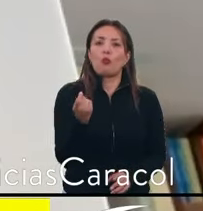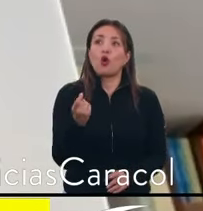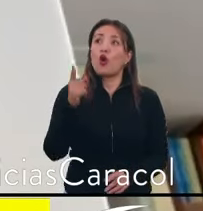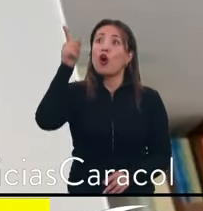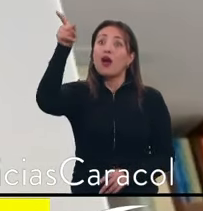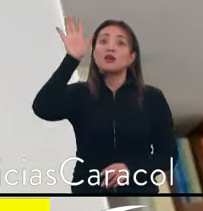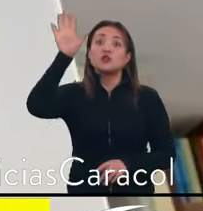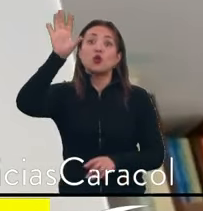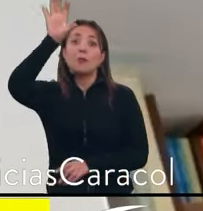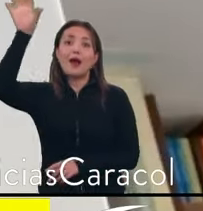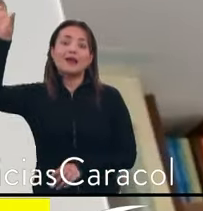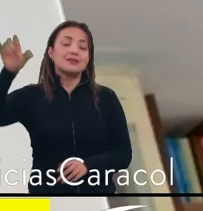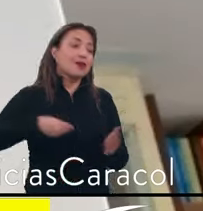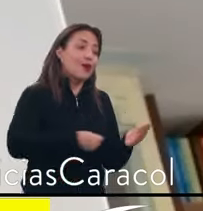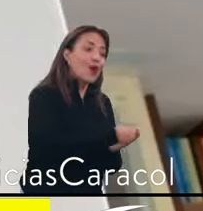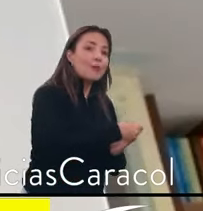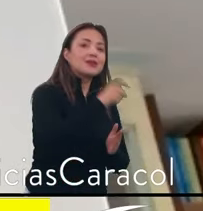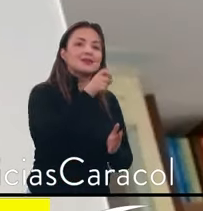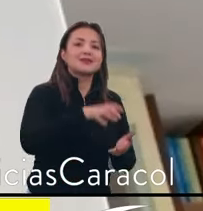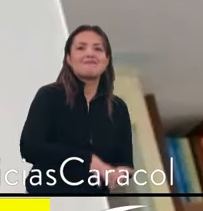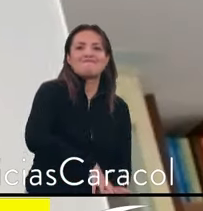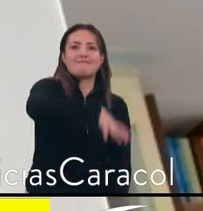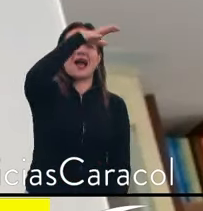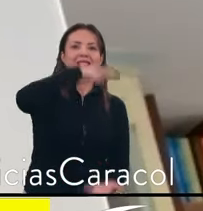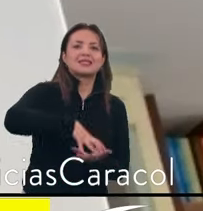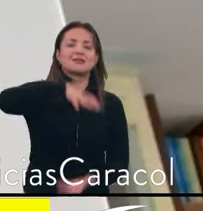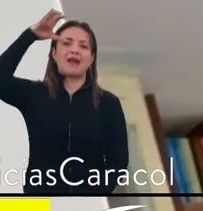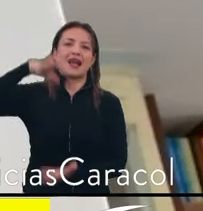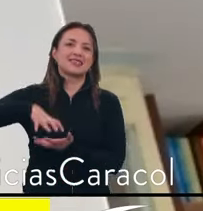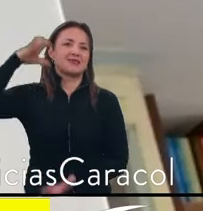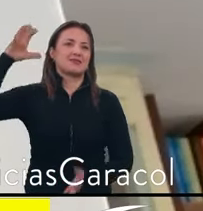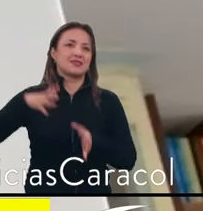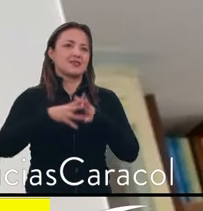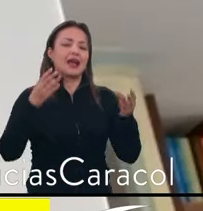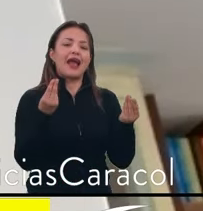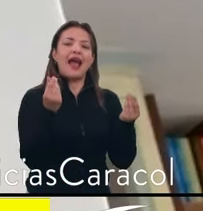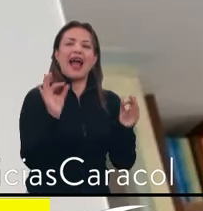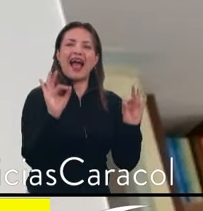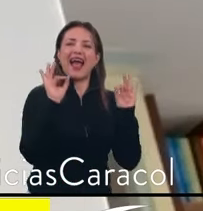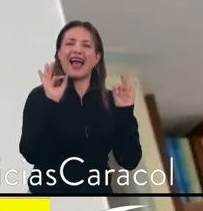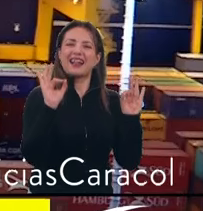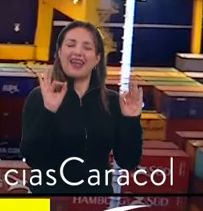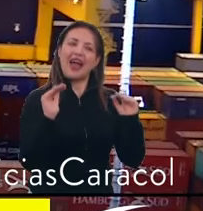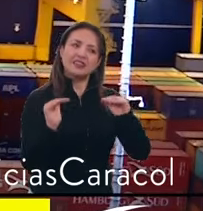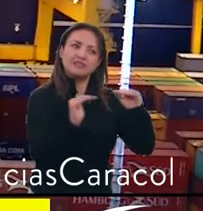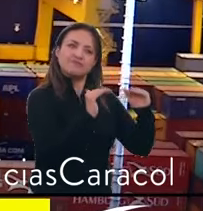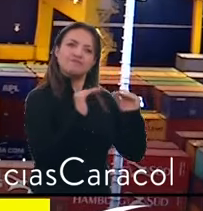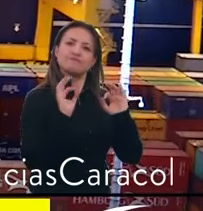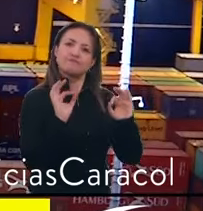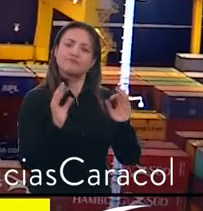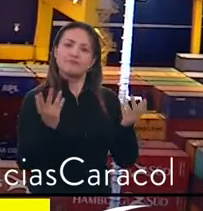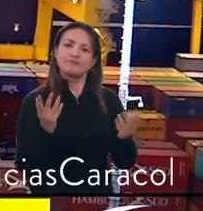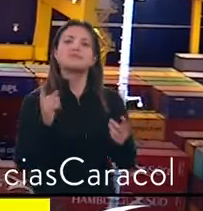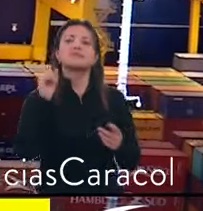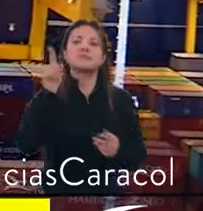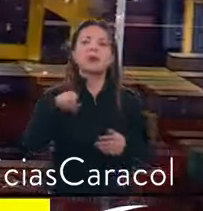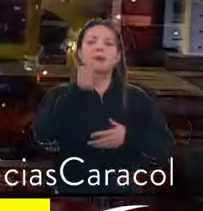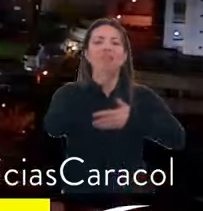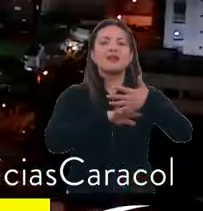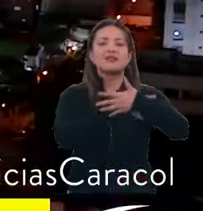exterior exige volúmenes altos, calidades homogéneas y